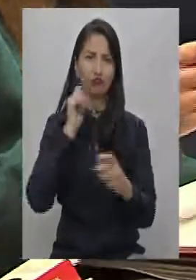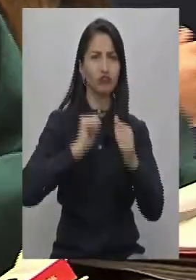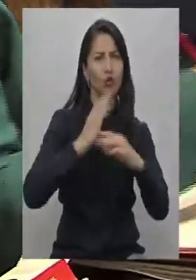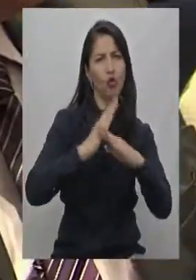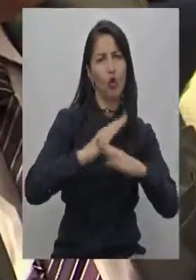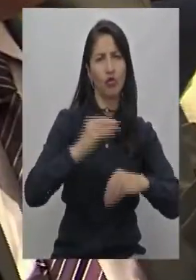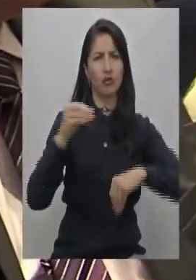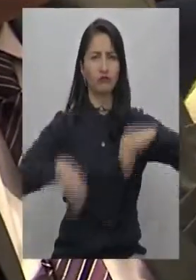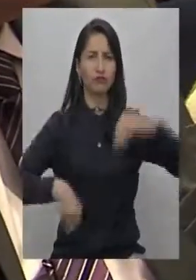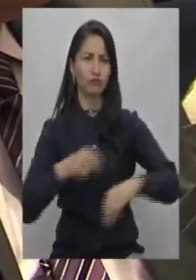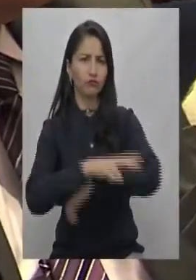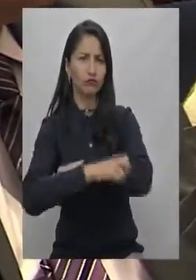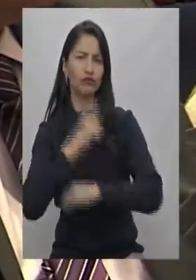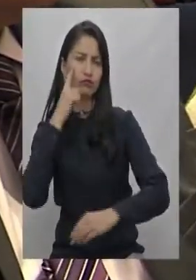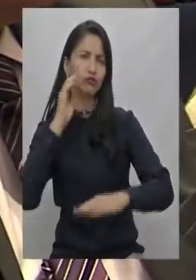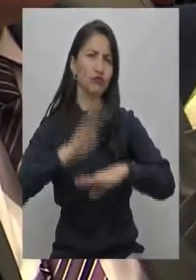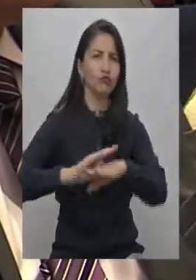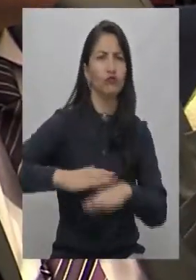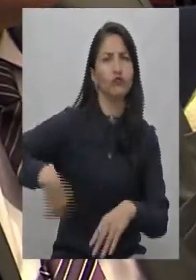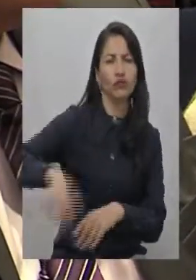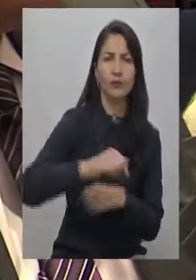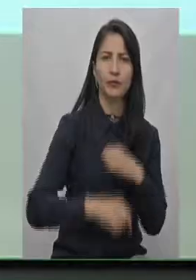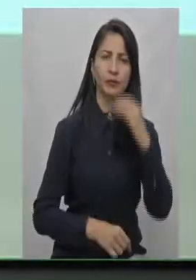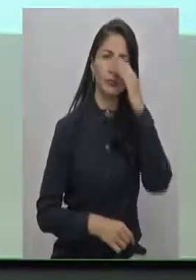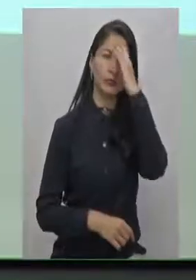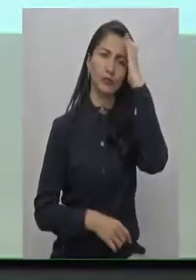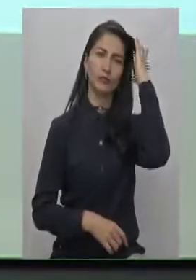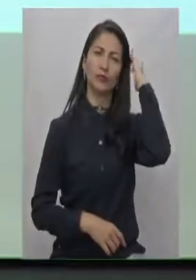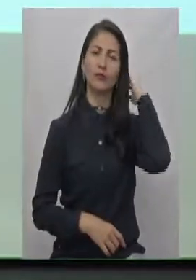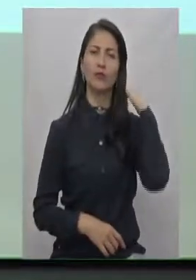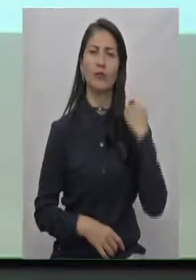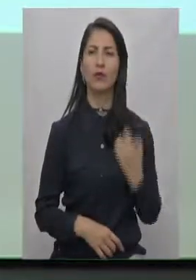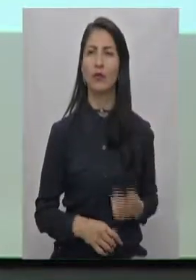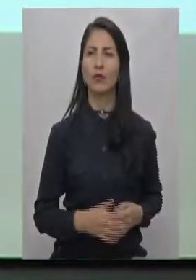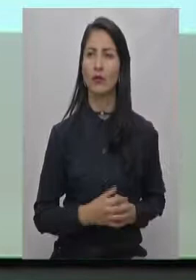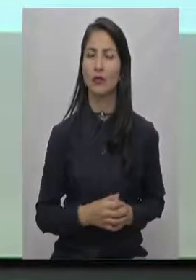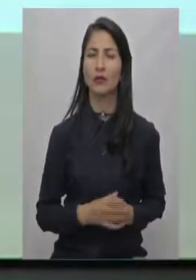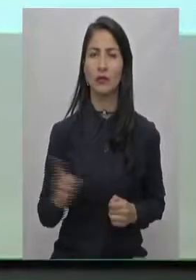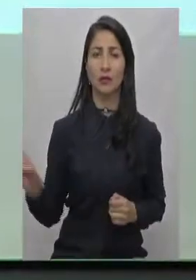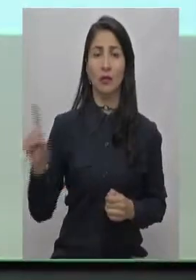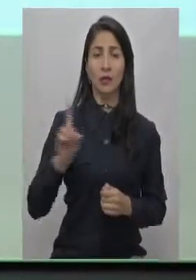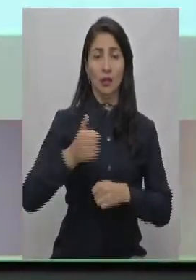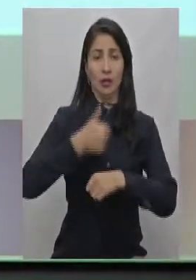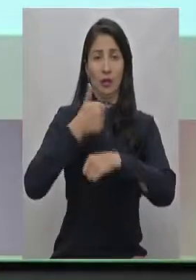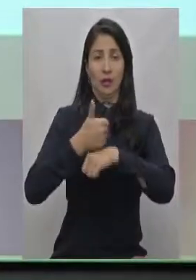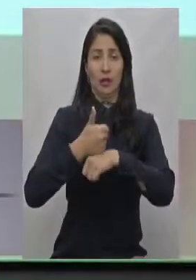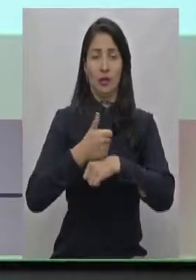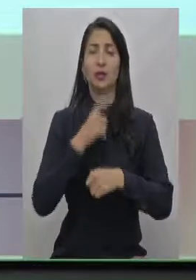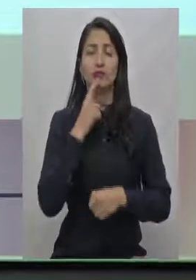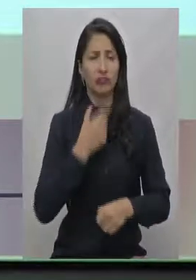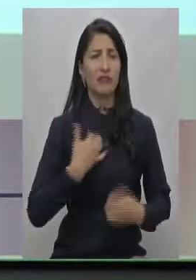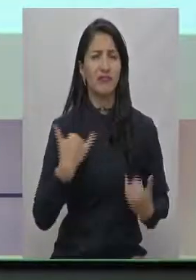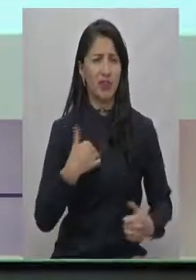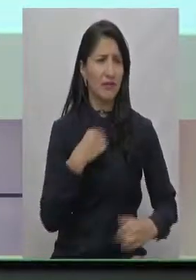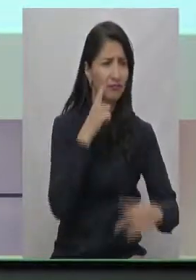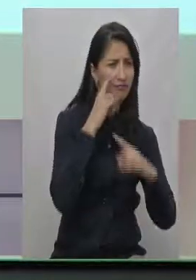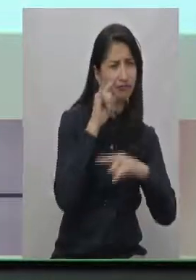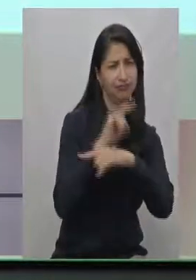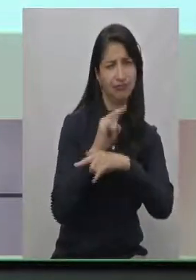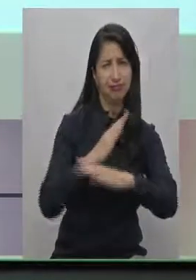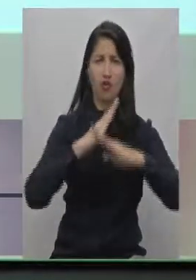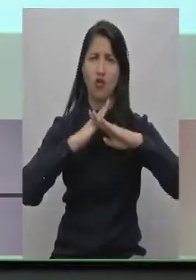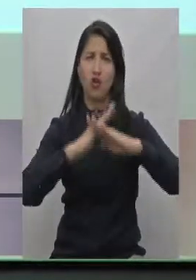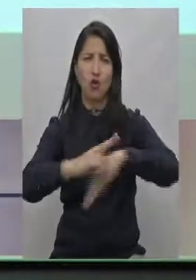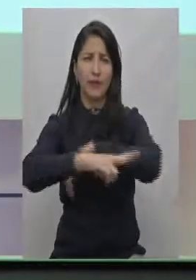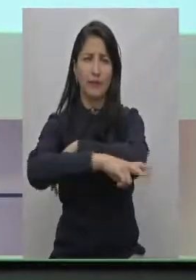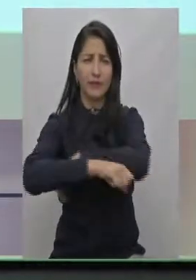resultados positivos para el país. Y seguimos adelante con la frontera y franca lucha contra la corrupción que tanto